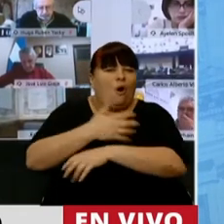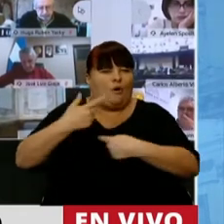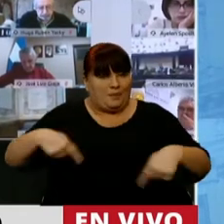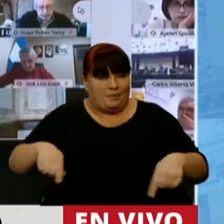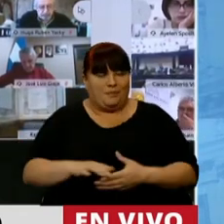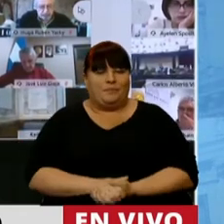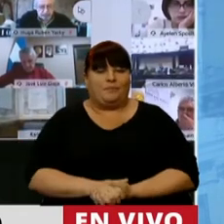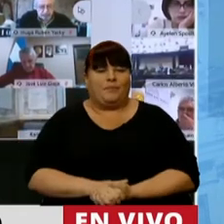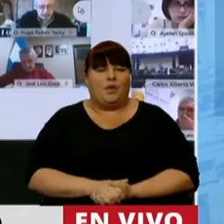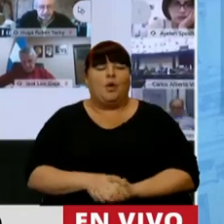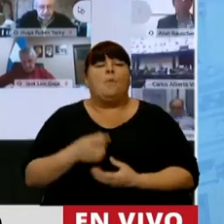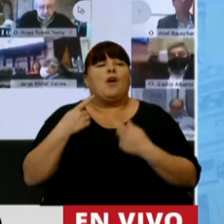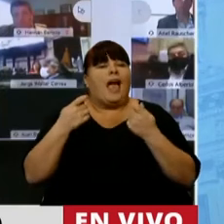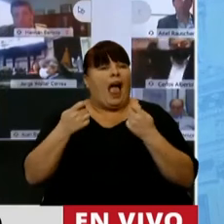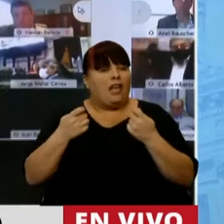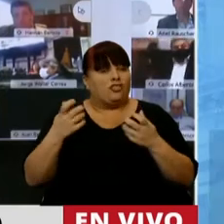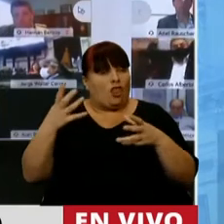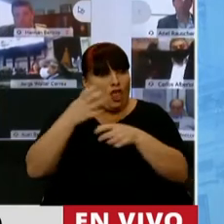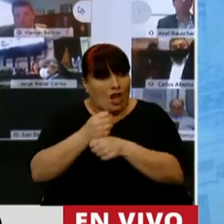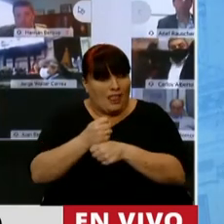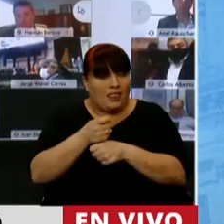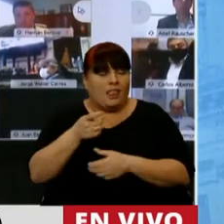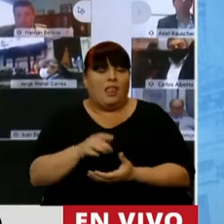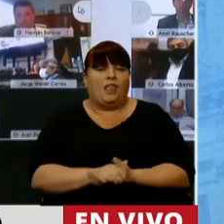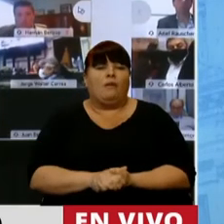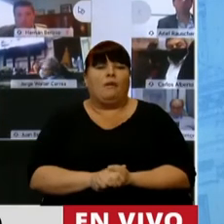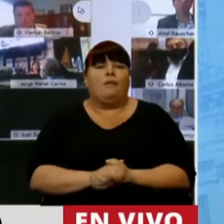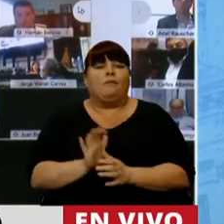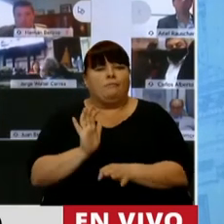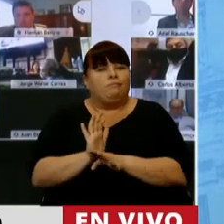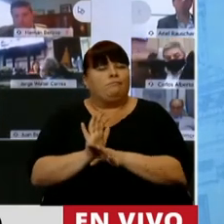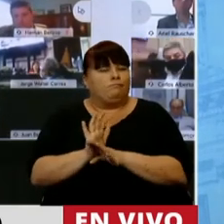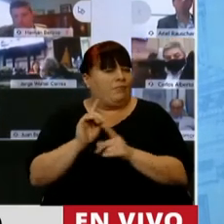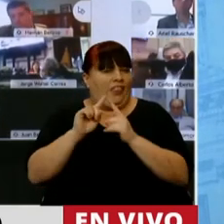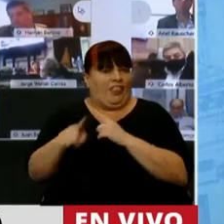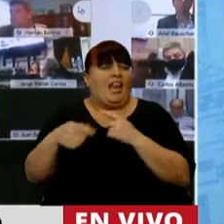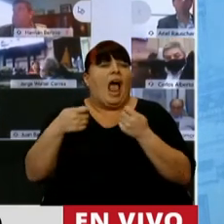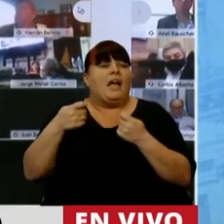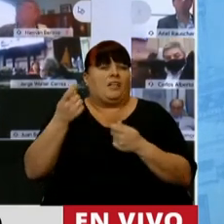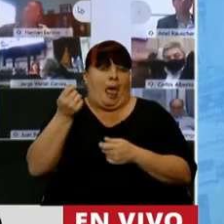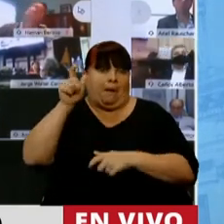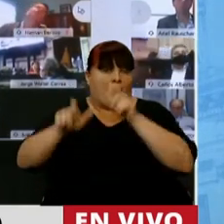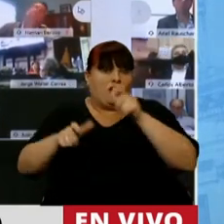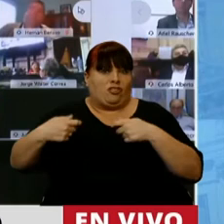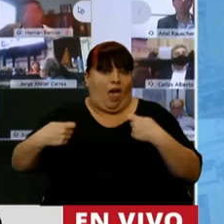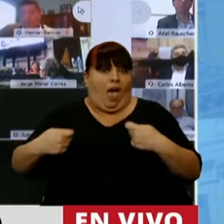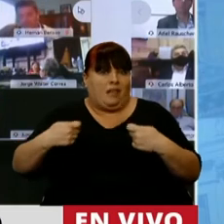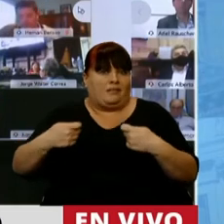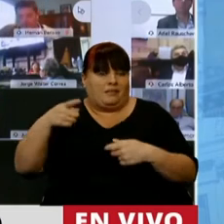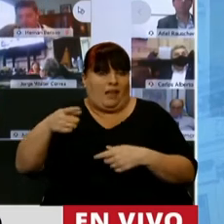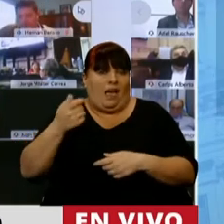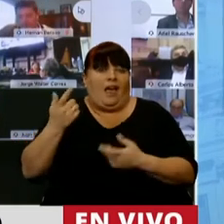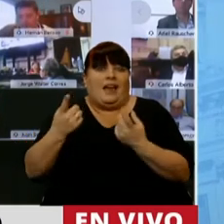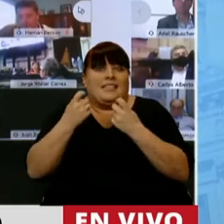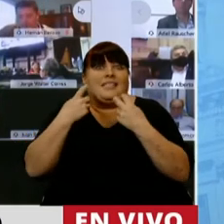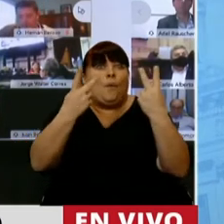vulnerables, dado que el costo del transporte público tiene un efecto directo en el bolsillo de aquellos que